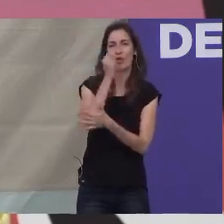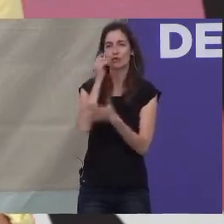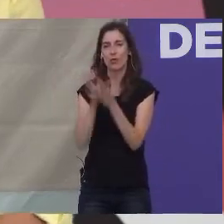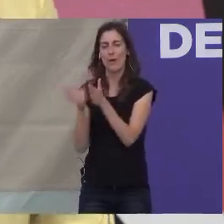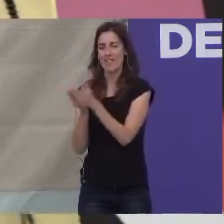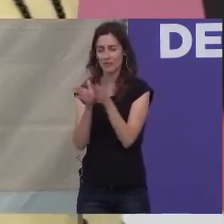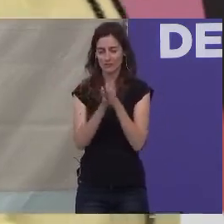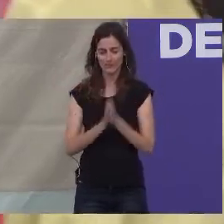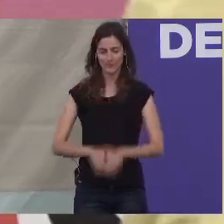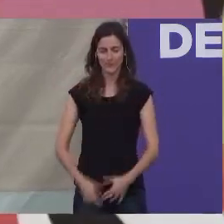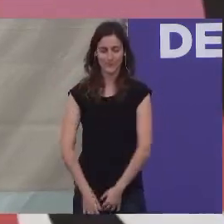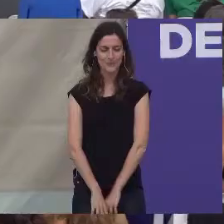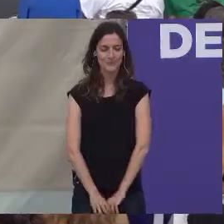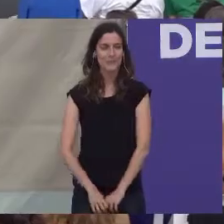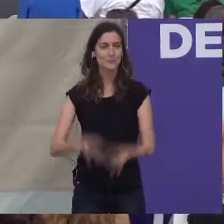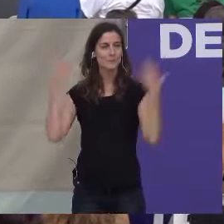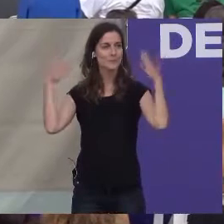compañeros.